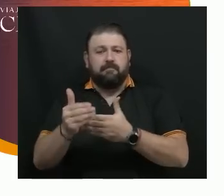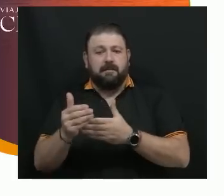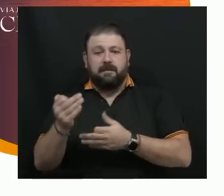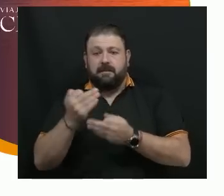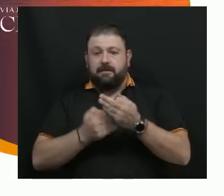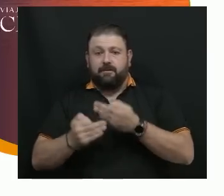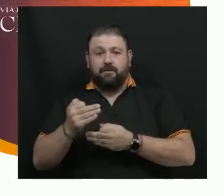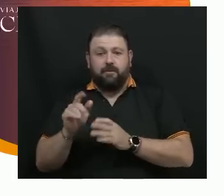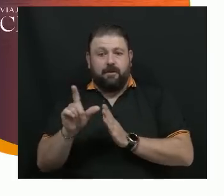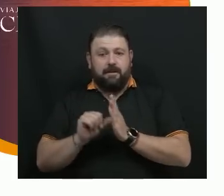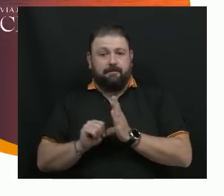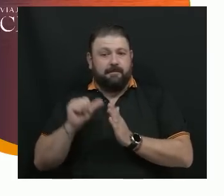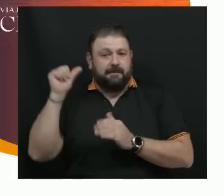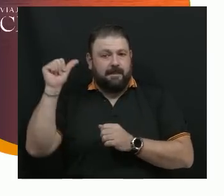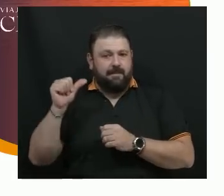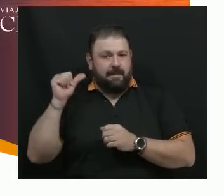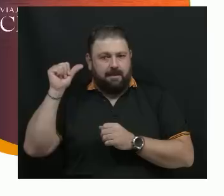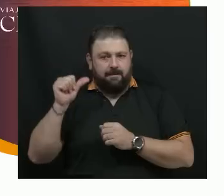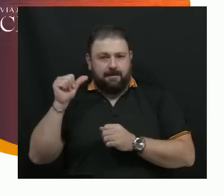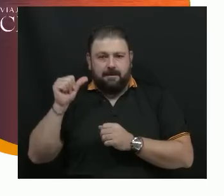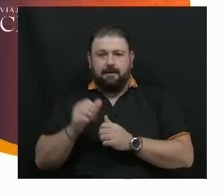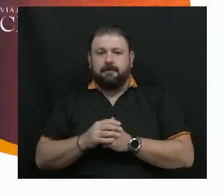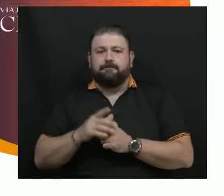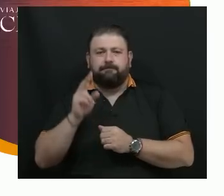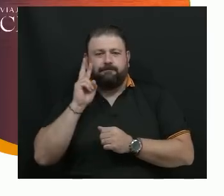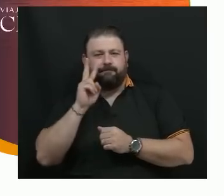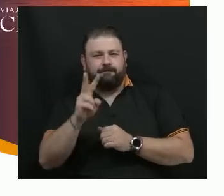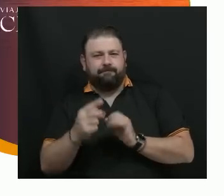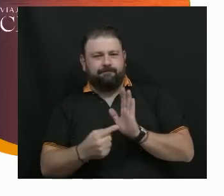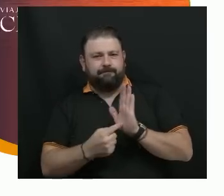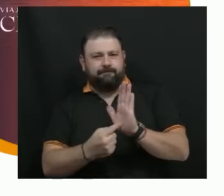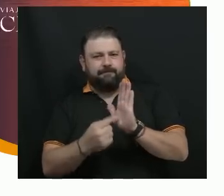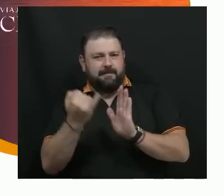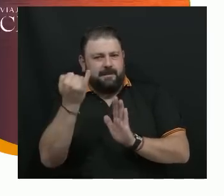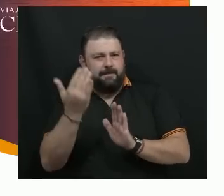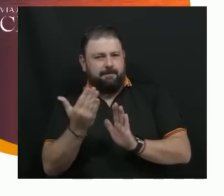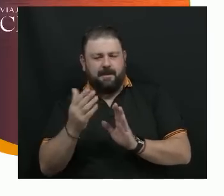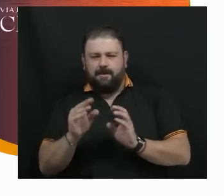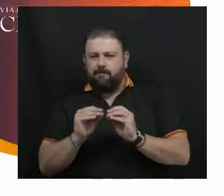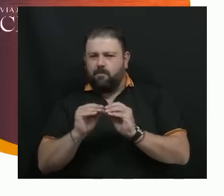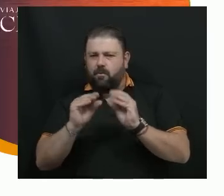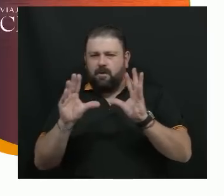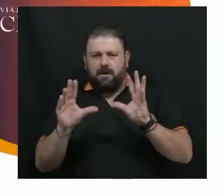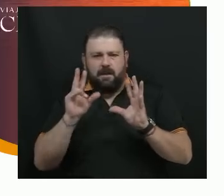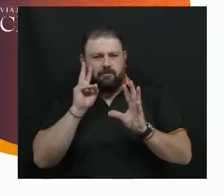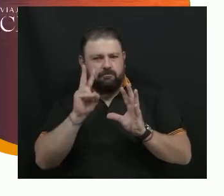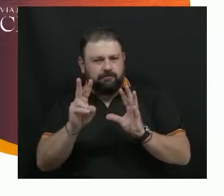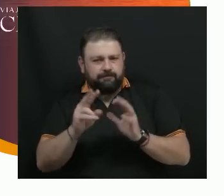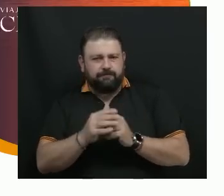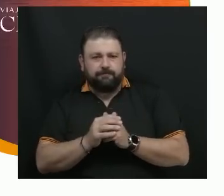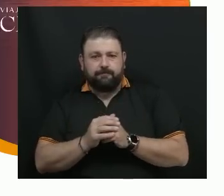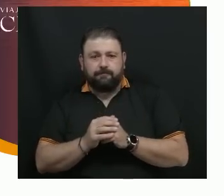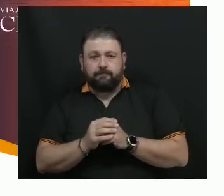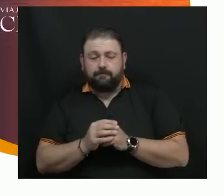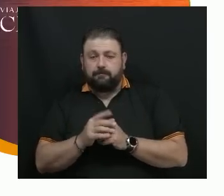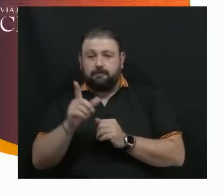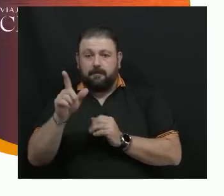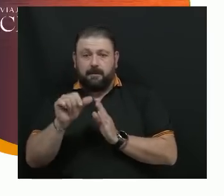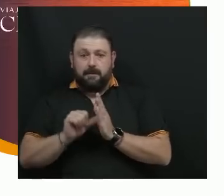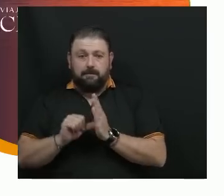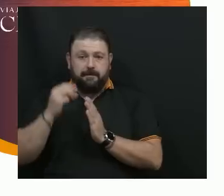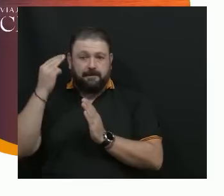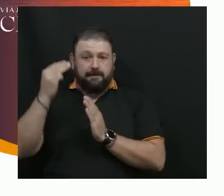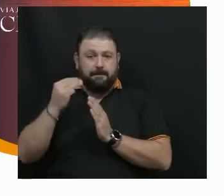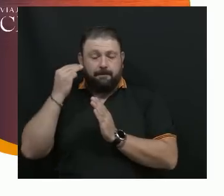en abril del 2023. Tenemos ahí un ejemplo muy, muy claro, muy sencillo. Si en marzo tu meta